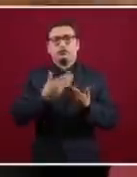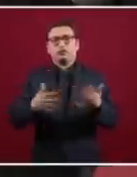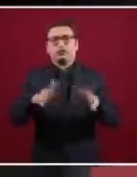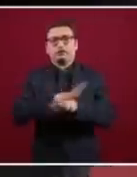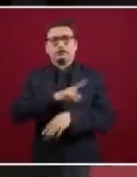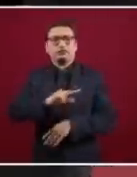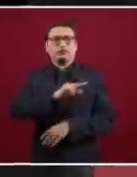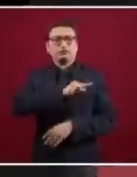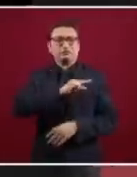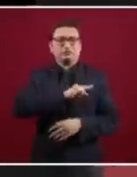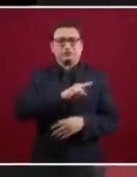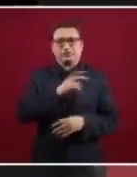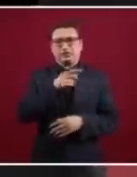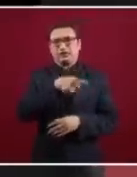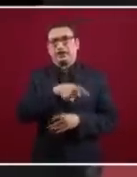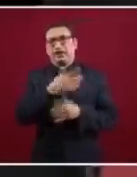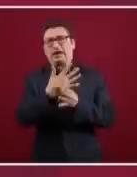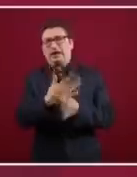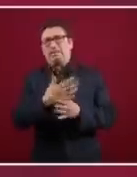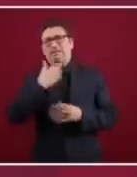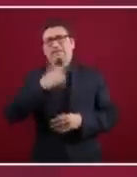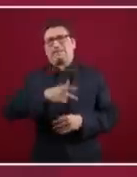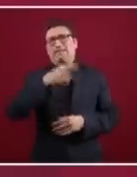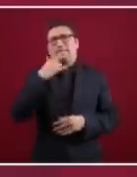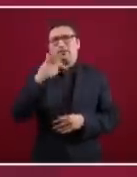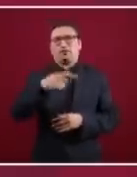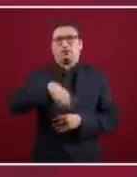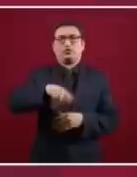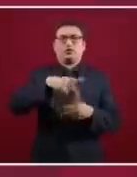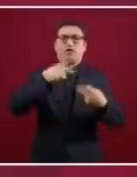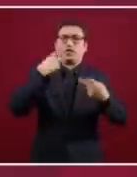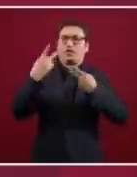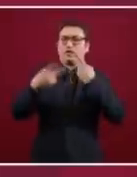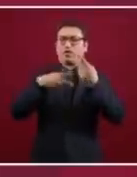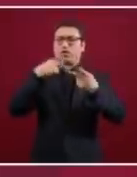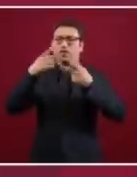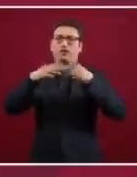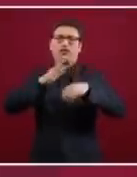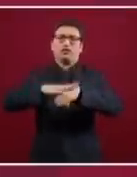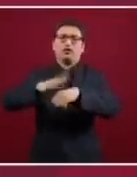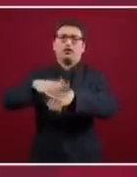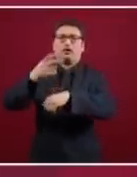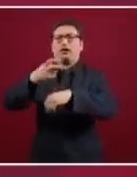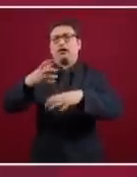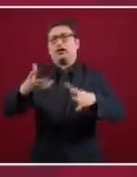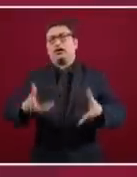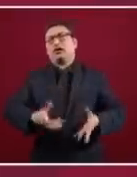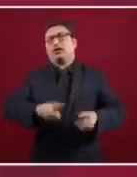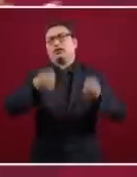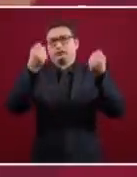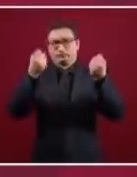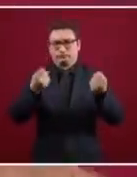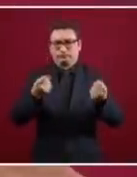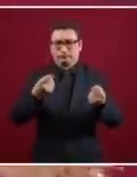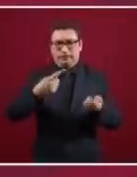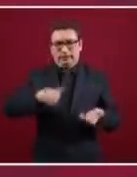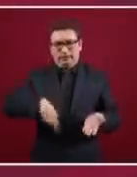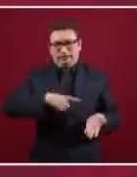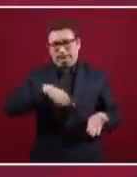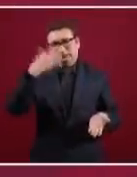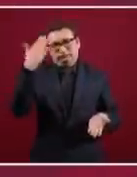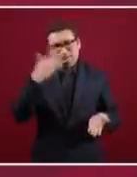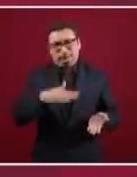y queso nos iba a salvar y ya sabemos lo que